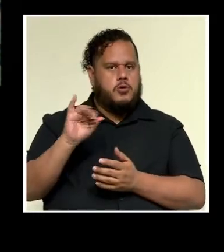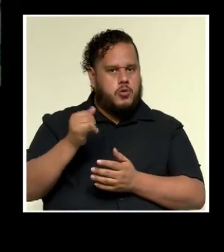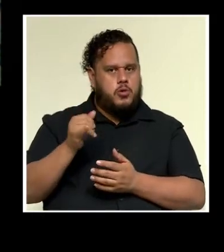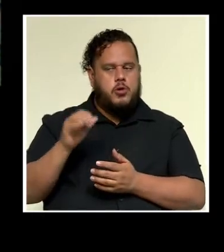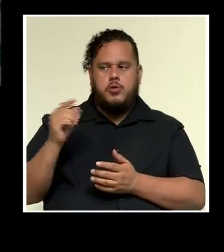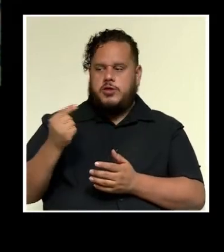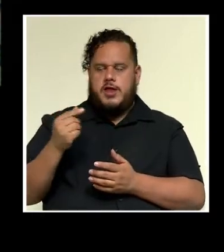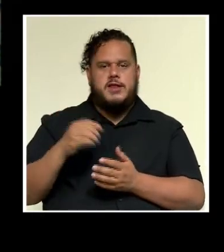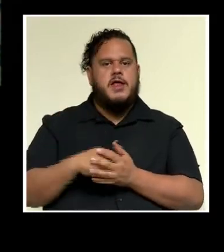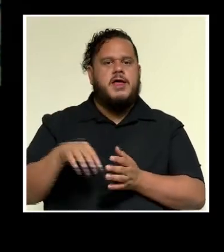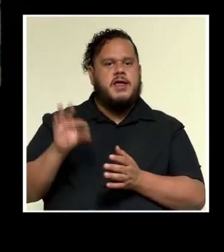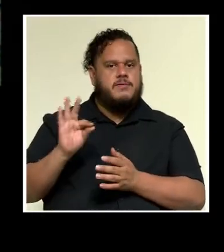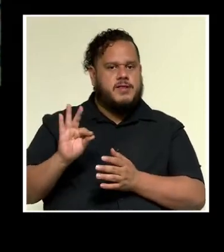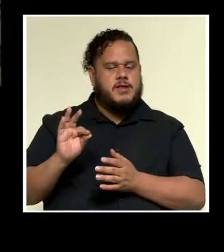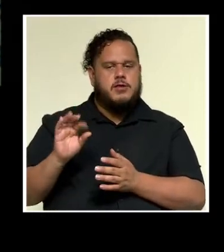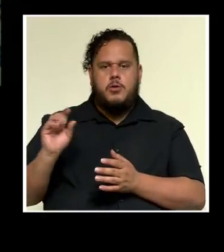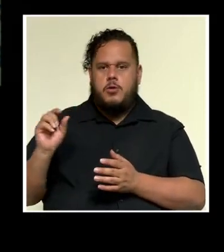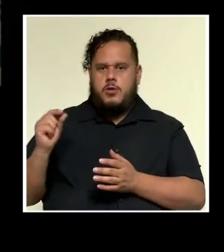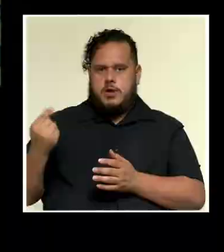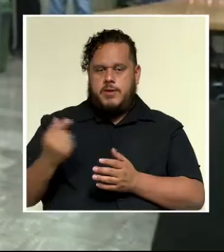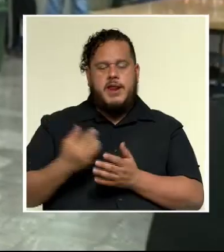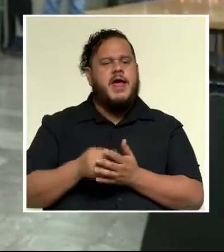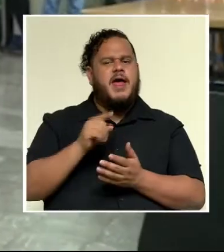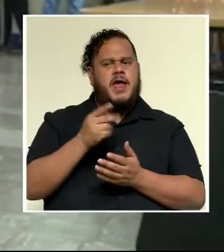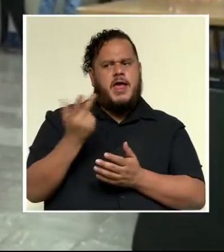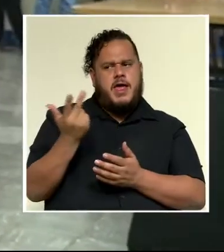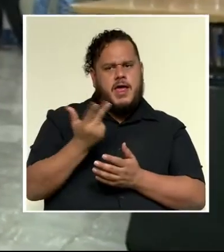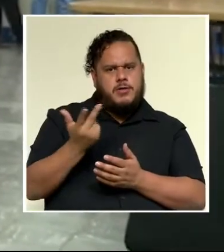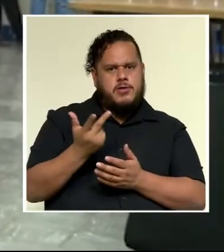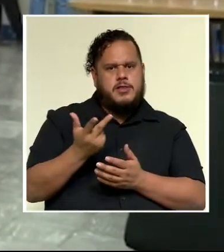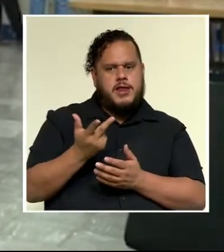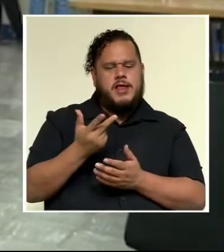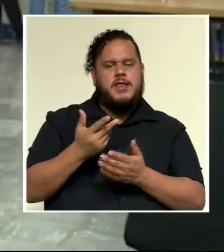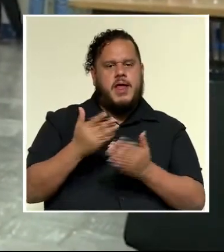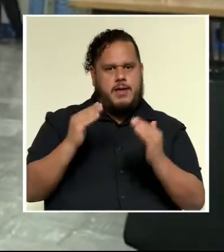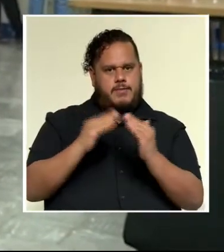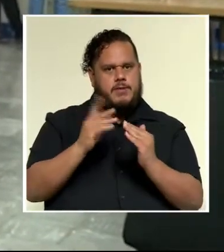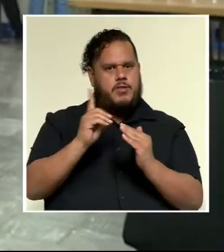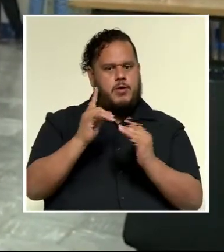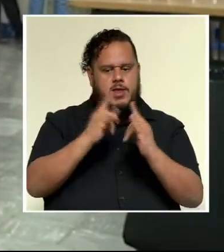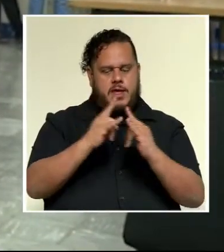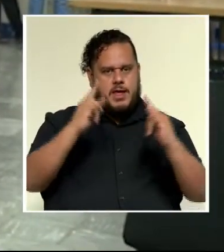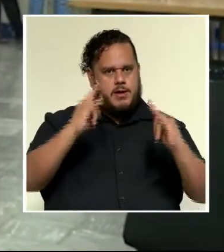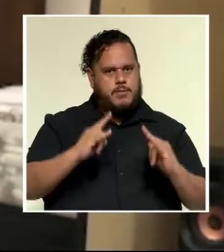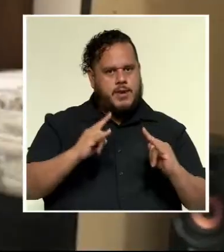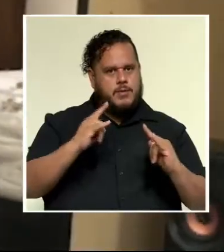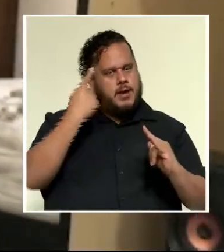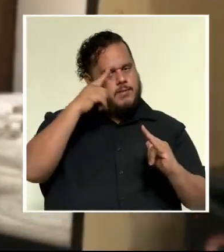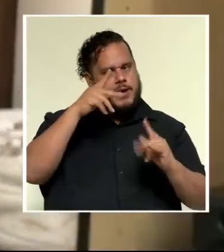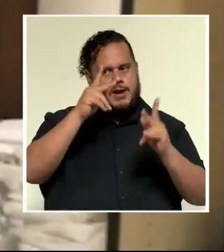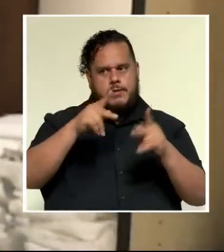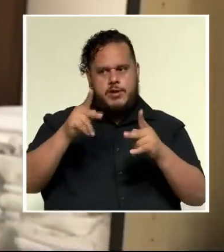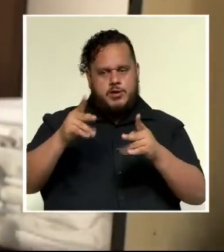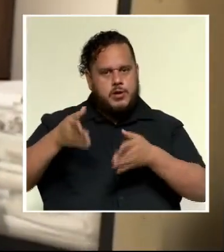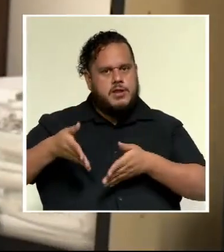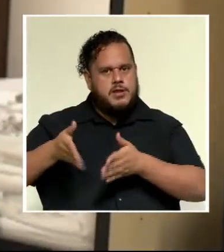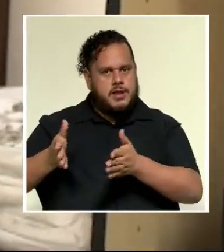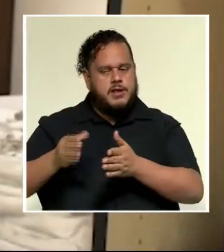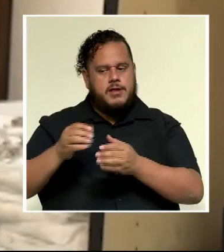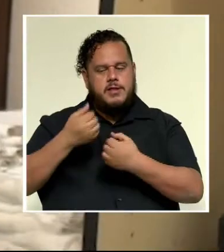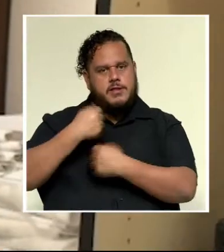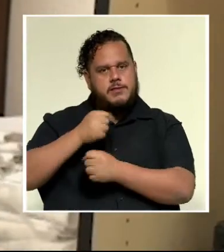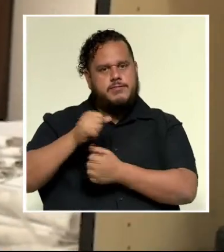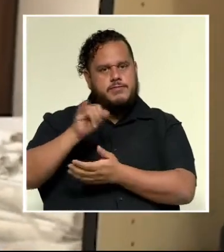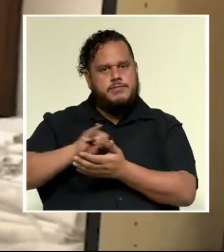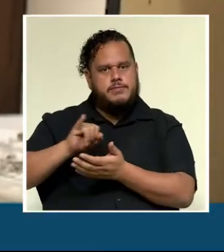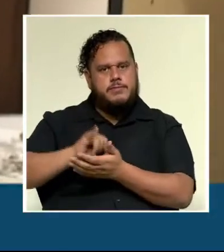Sandino Arano son parte de las 37 personas que viven de manera temporal en el albergue para habitantes de calle de la Municipalidad de San